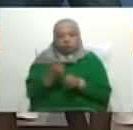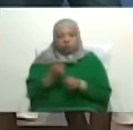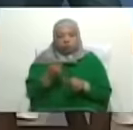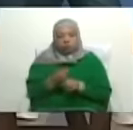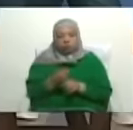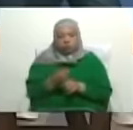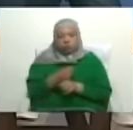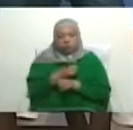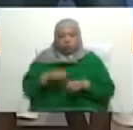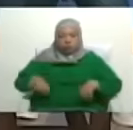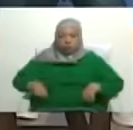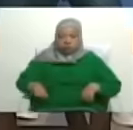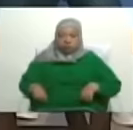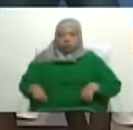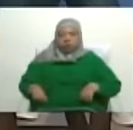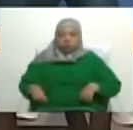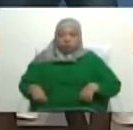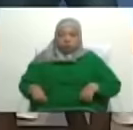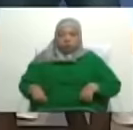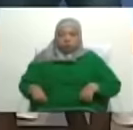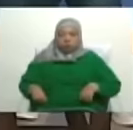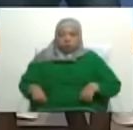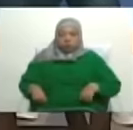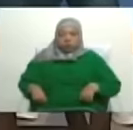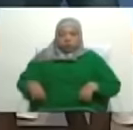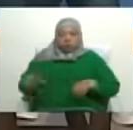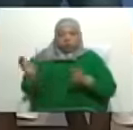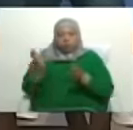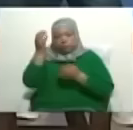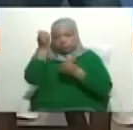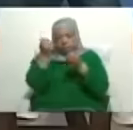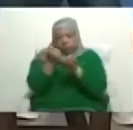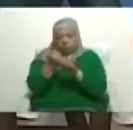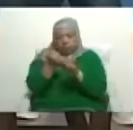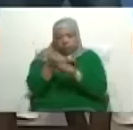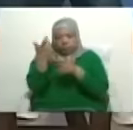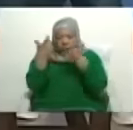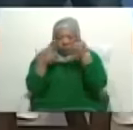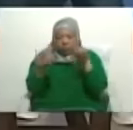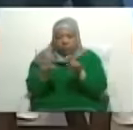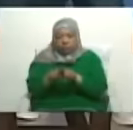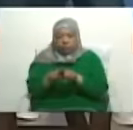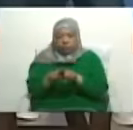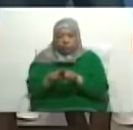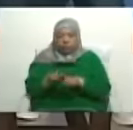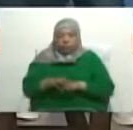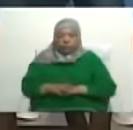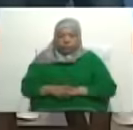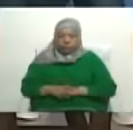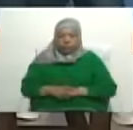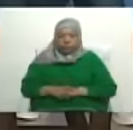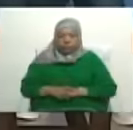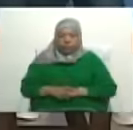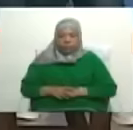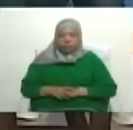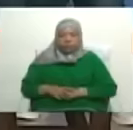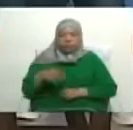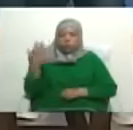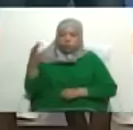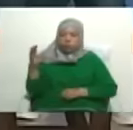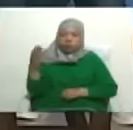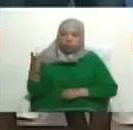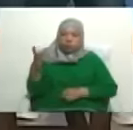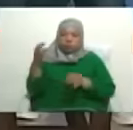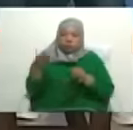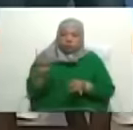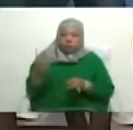guardia de honor. No es la primera vez que lo hacen. Le iban a secuestrar al comandante Chávez con unos paramilitares colombianos disfrazados de efectivos